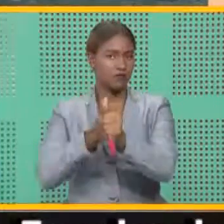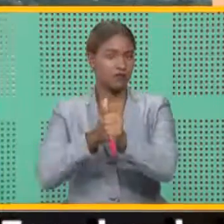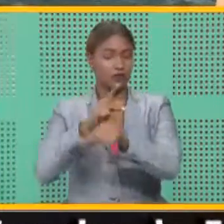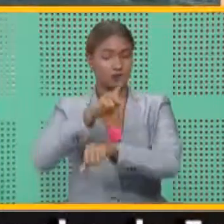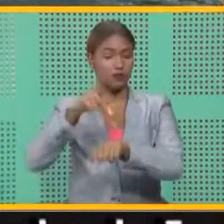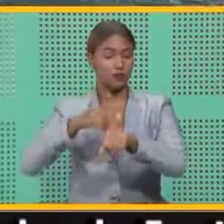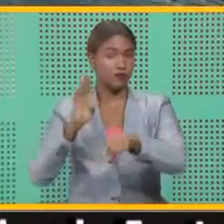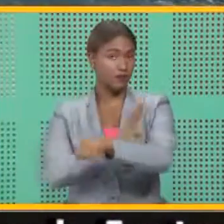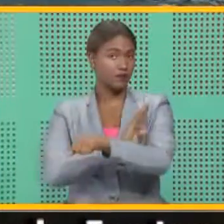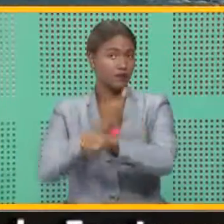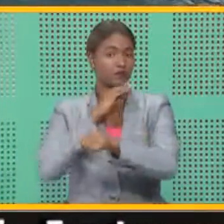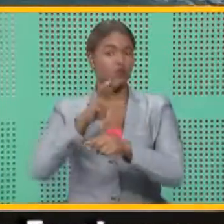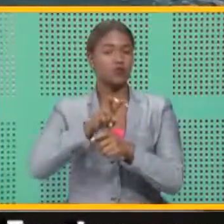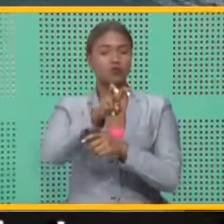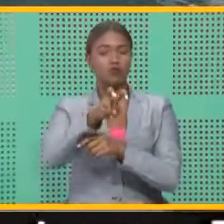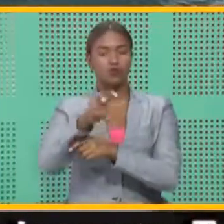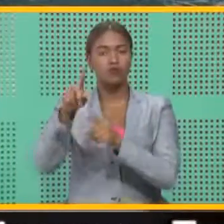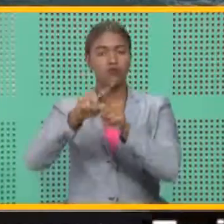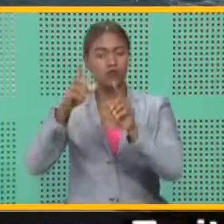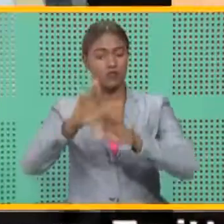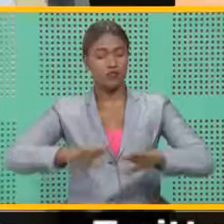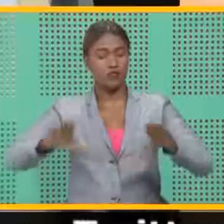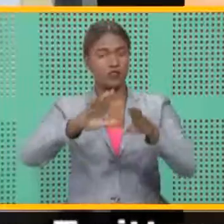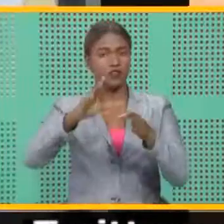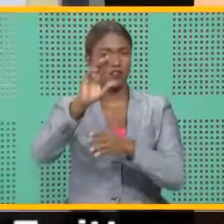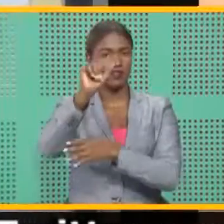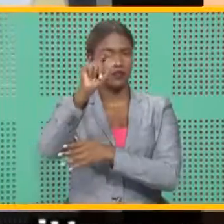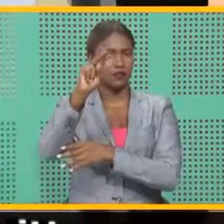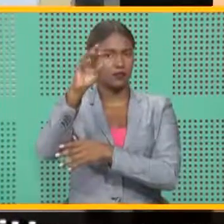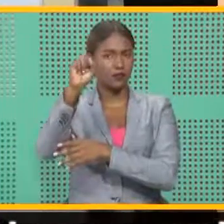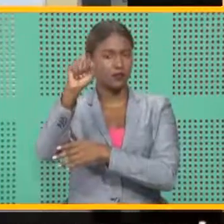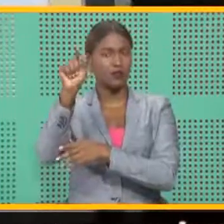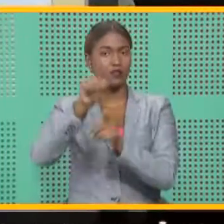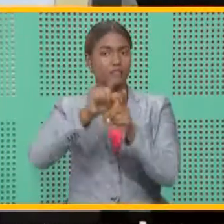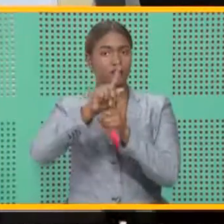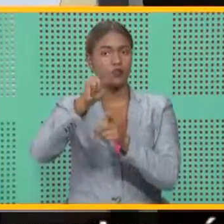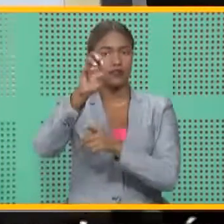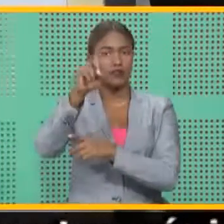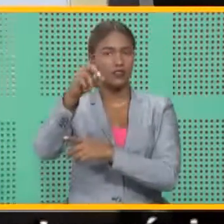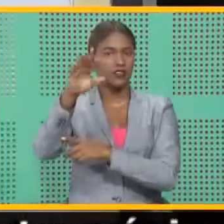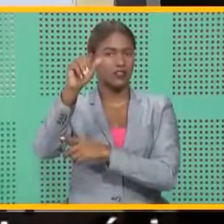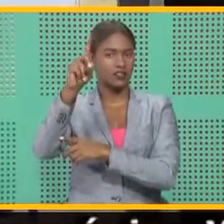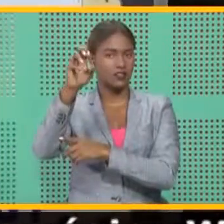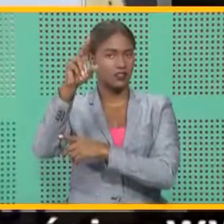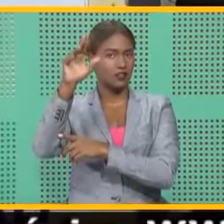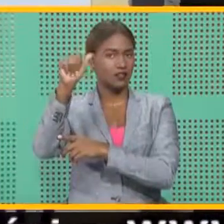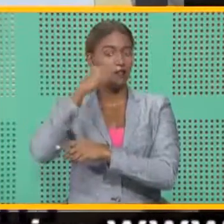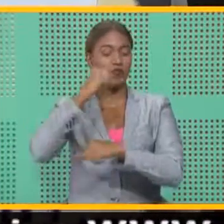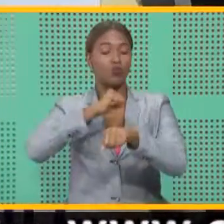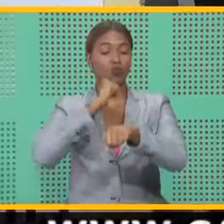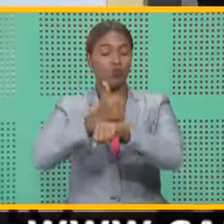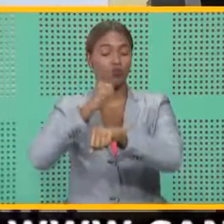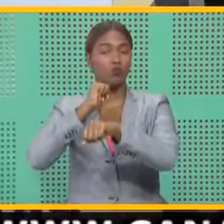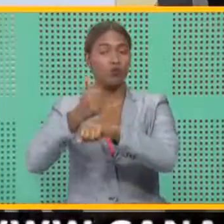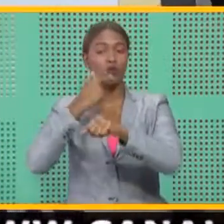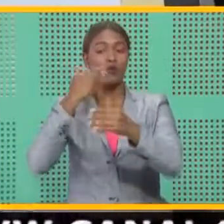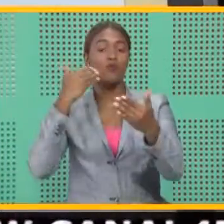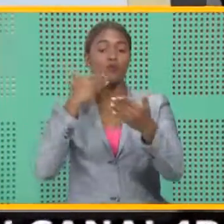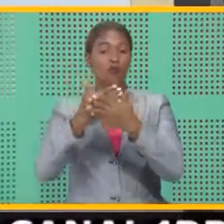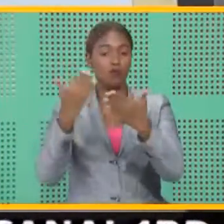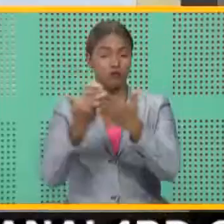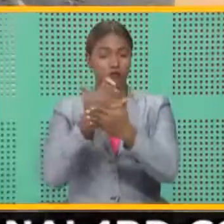provincia de Barahona se desplazó por los sectores Dumit, Tapón y Pescadería, en donde se encuentran instalados modernos sistemas de